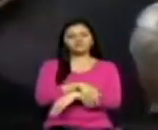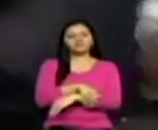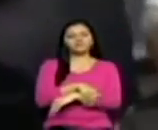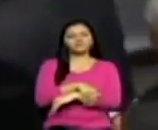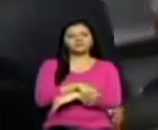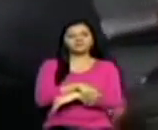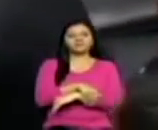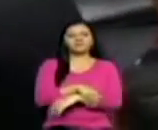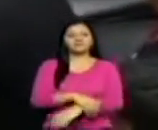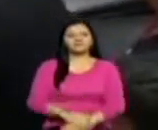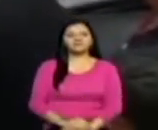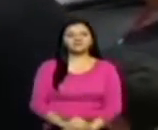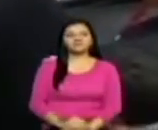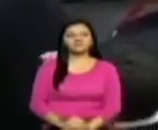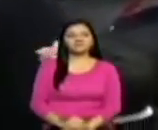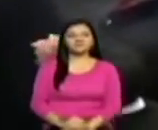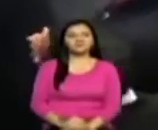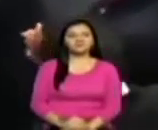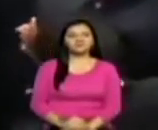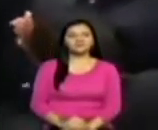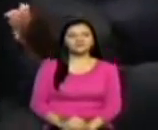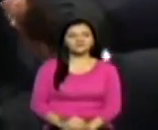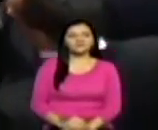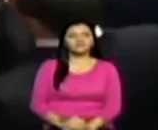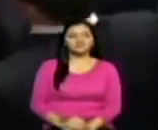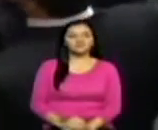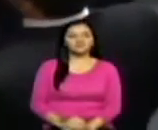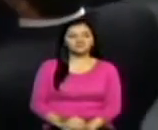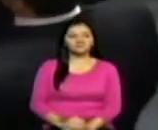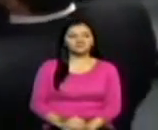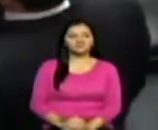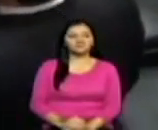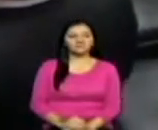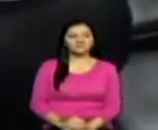ante el ingreso de Pedro Pablo Kuczynski.